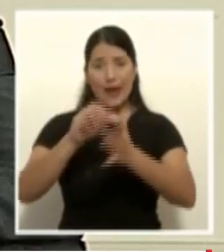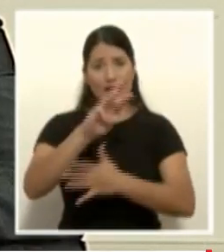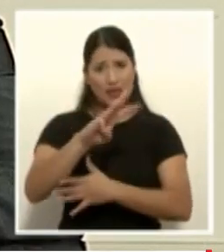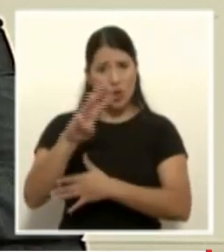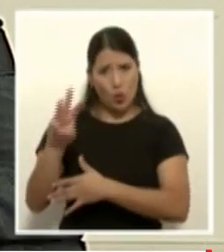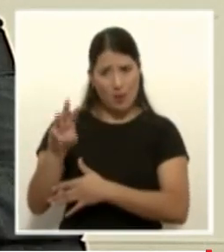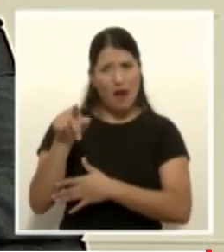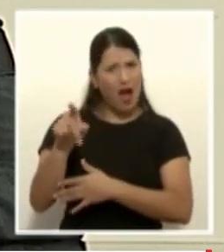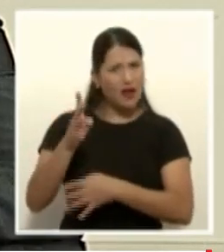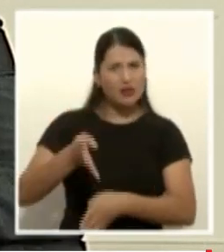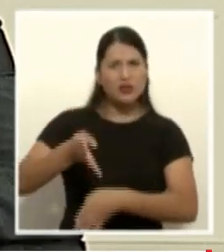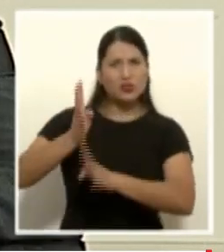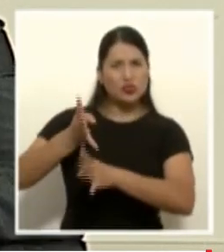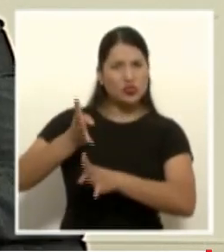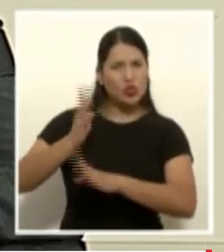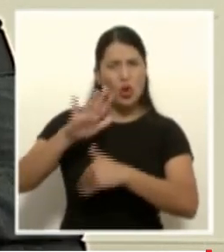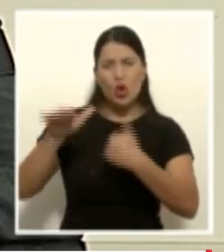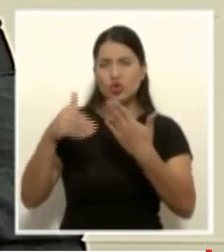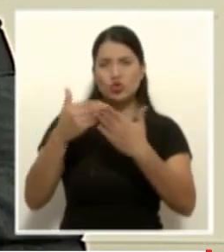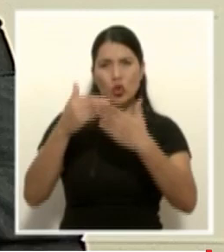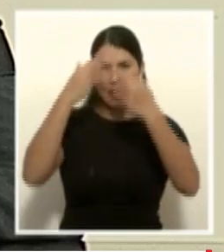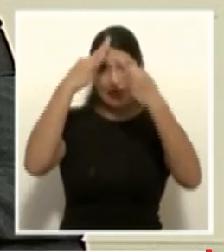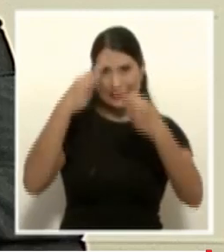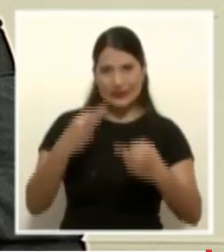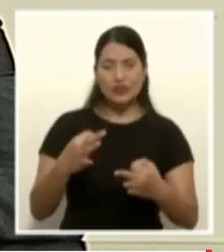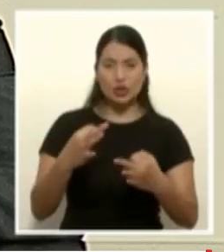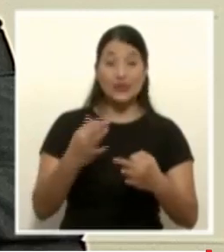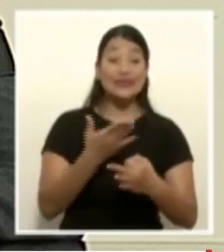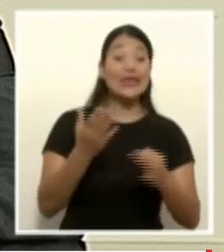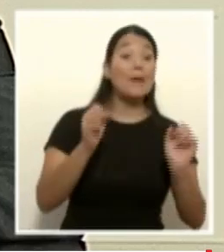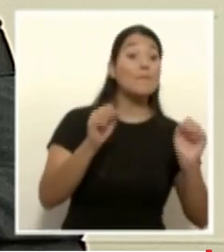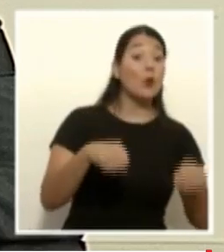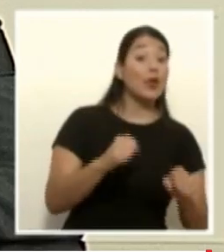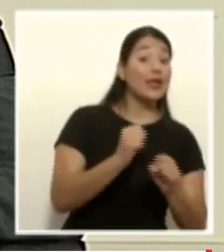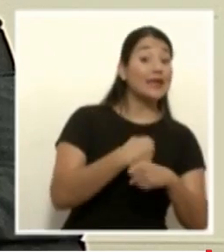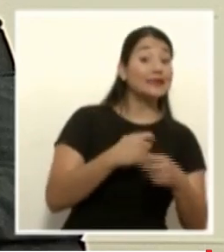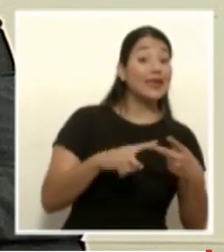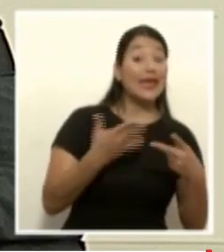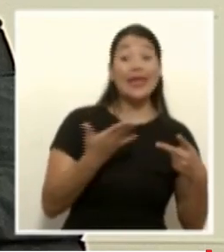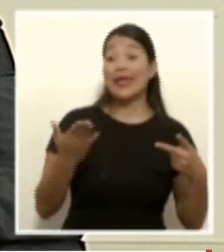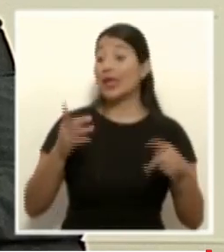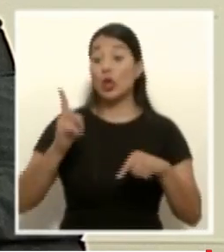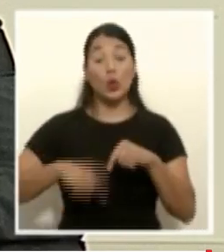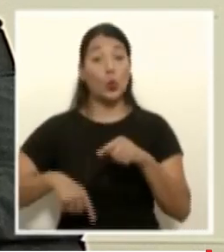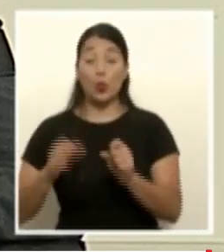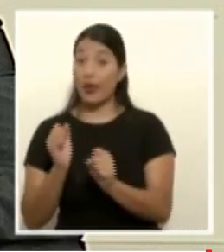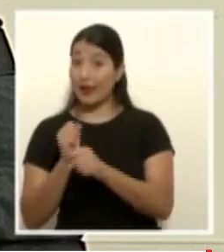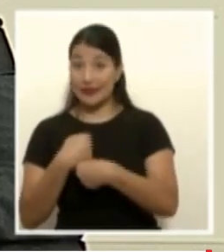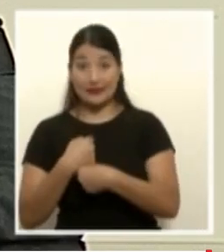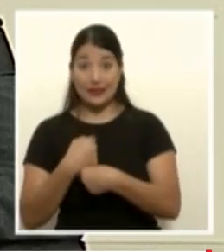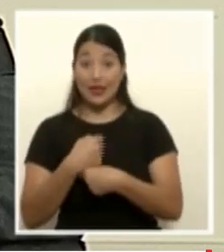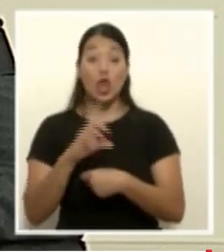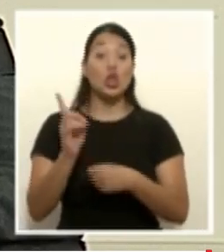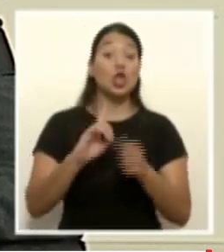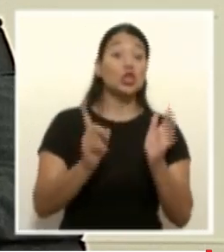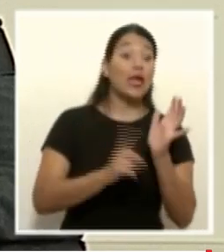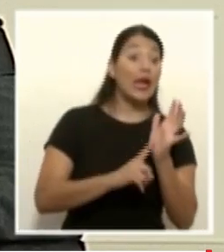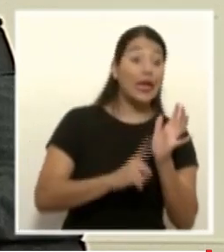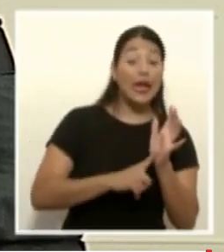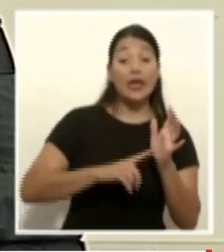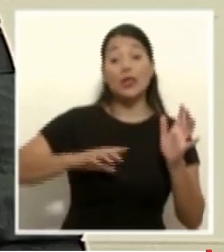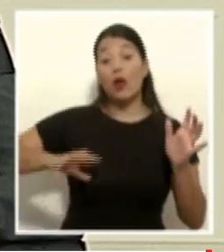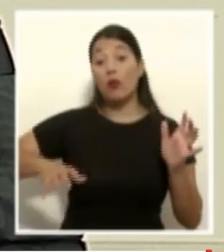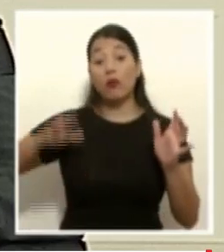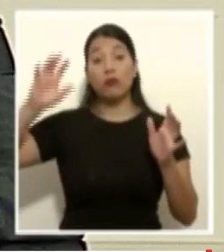las medidas administrativas de lo que se puede y lo que no se puede hacer en cada una de las alertas, de los cantones con las diferentes alertas. Así que más bien